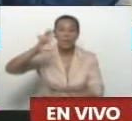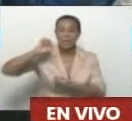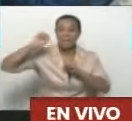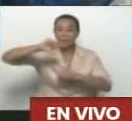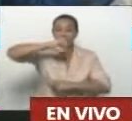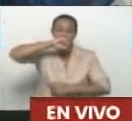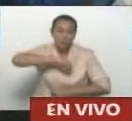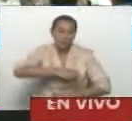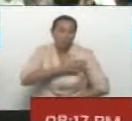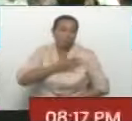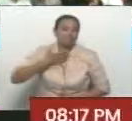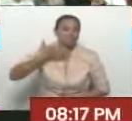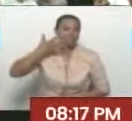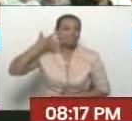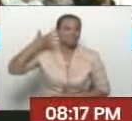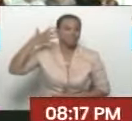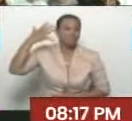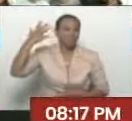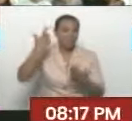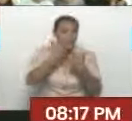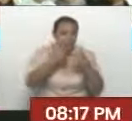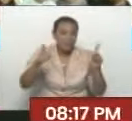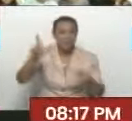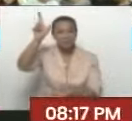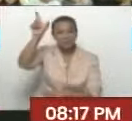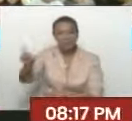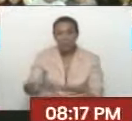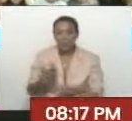Venezuela, mi patria querida.